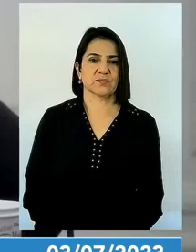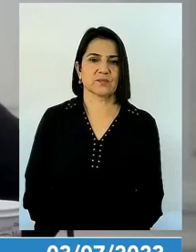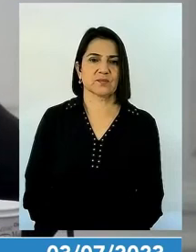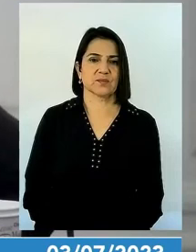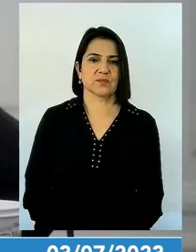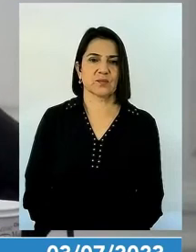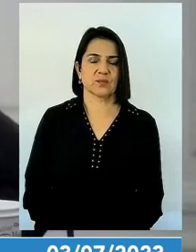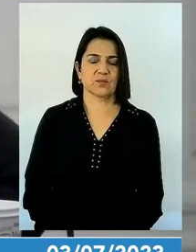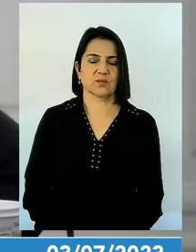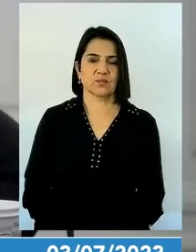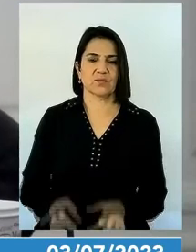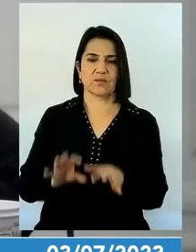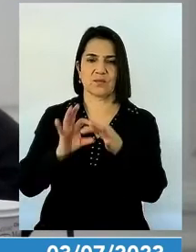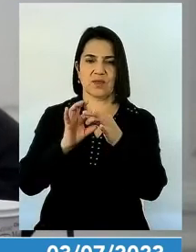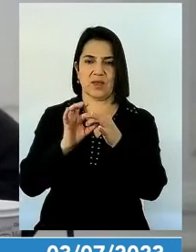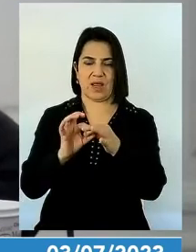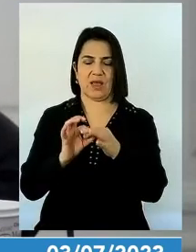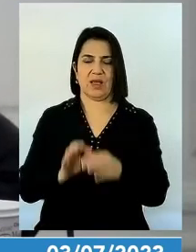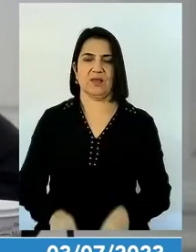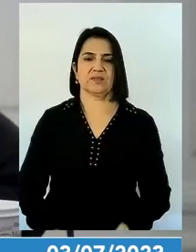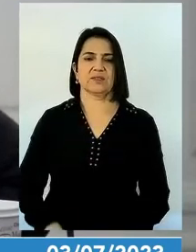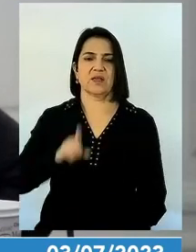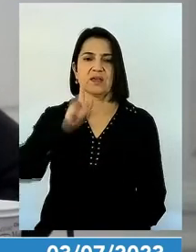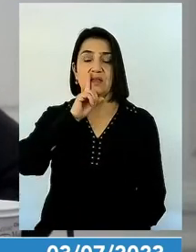Gracias, don Eleuterio. Tiene la palabra nuevamente